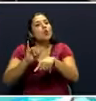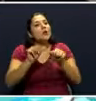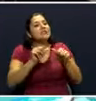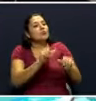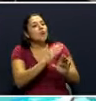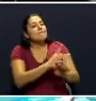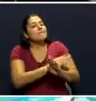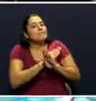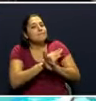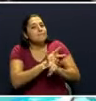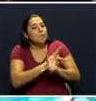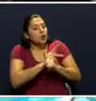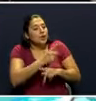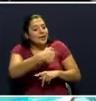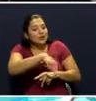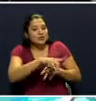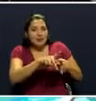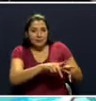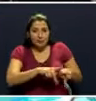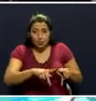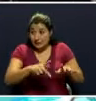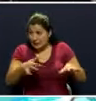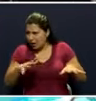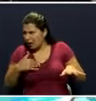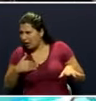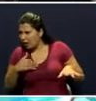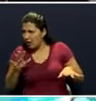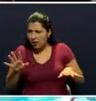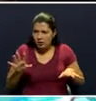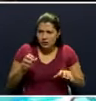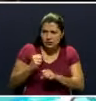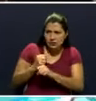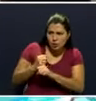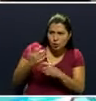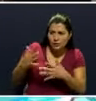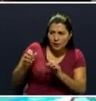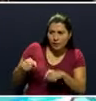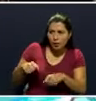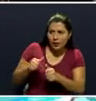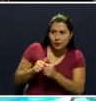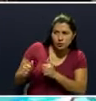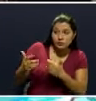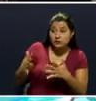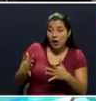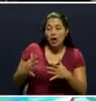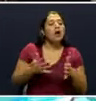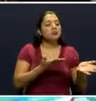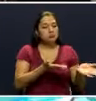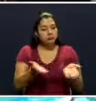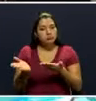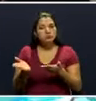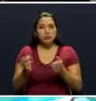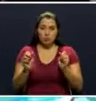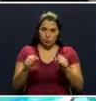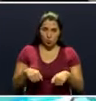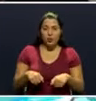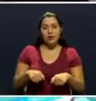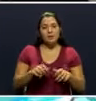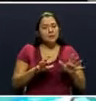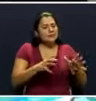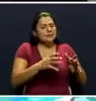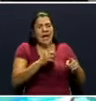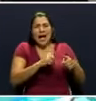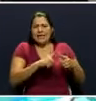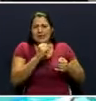tratar de no exponerlas hasta el momento en que ya tengamos certeza de que podemos salir adelante atendiendo lo que ellos